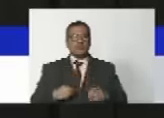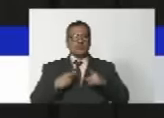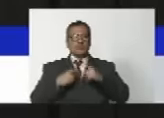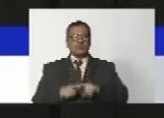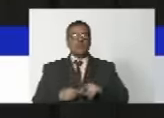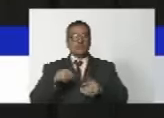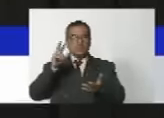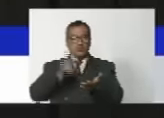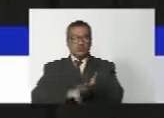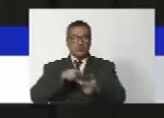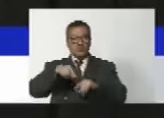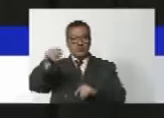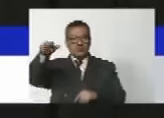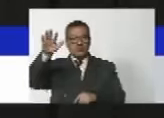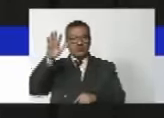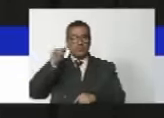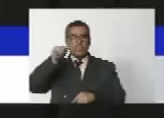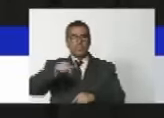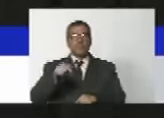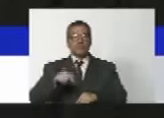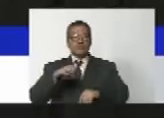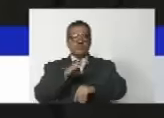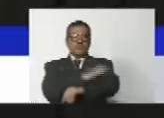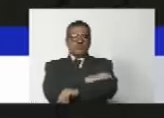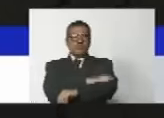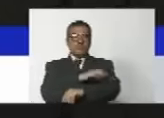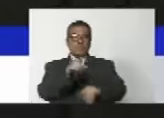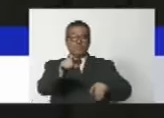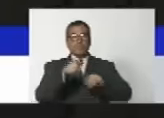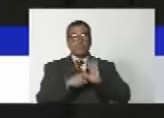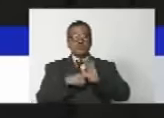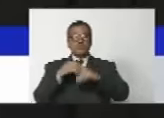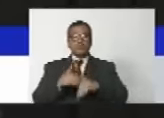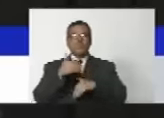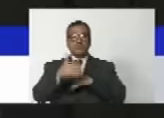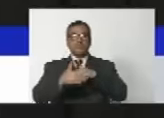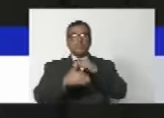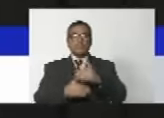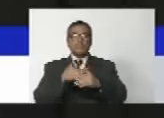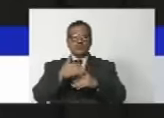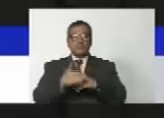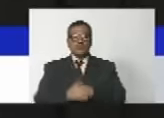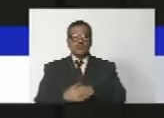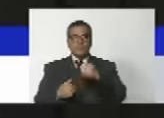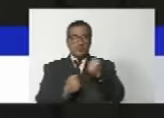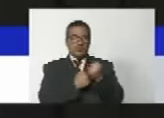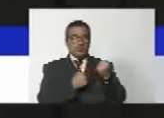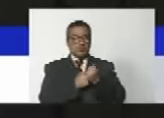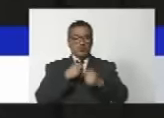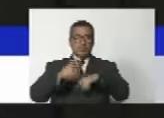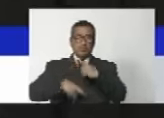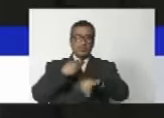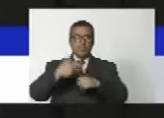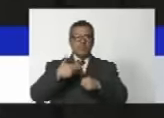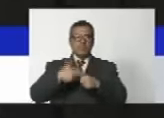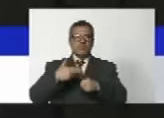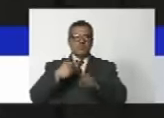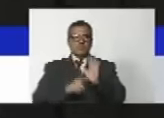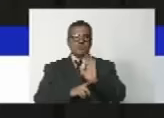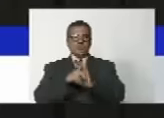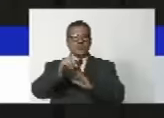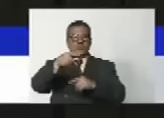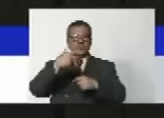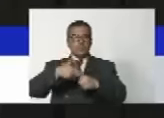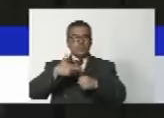y ratificamos el compromiso de esta oposición nacionalista en avanzar en el apoyo a la producción petrolera, en el incremento de la